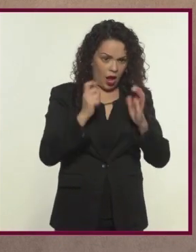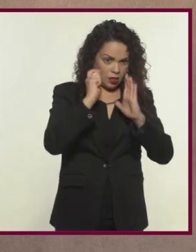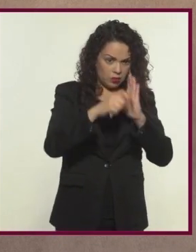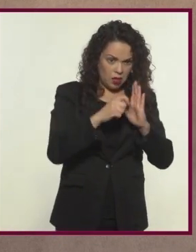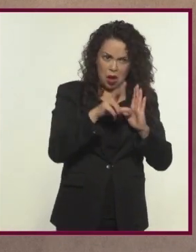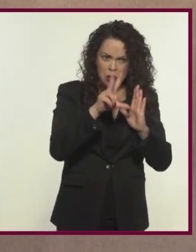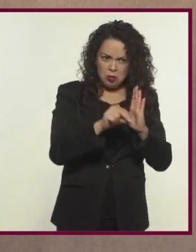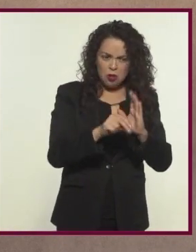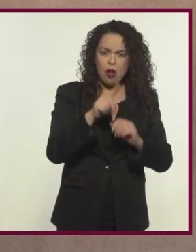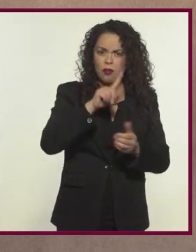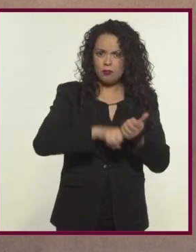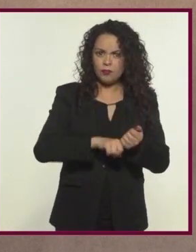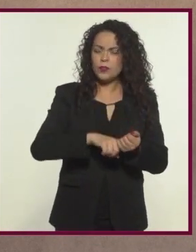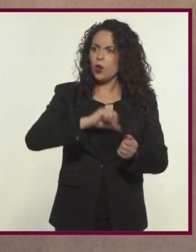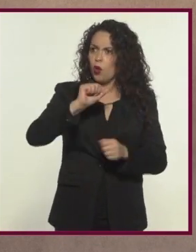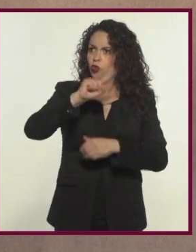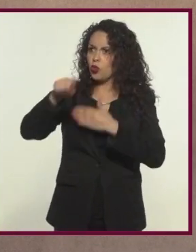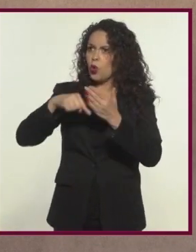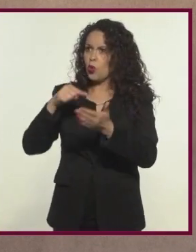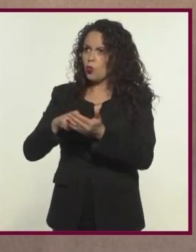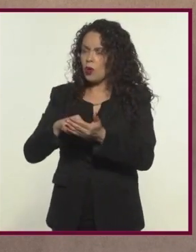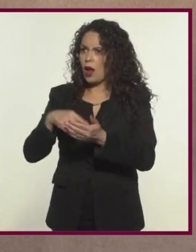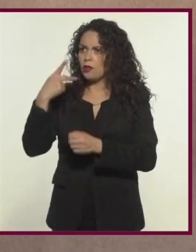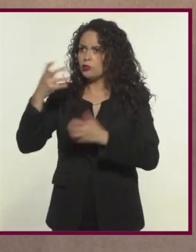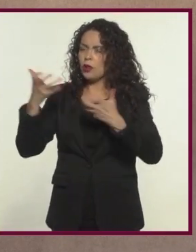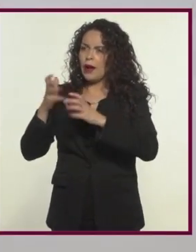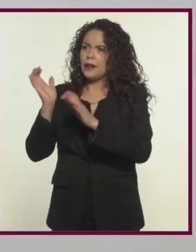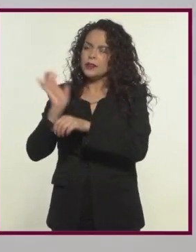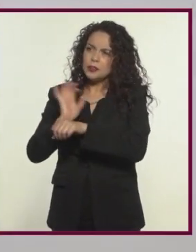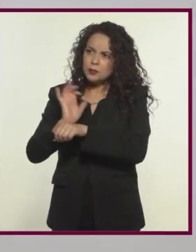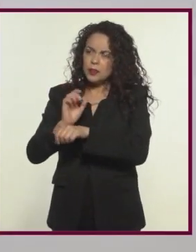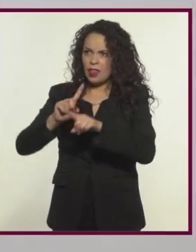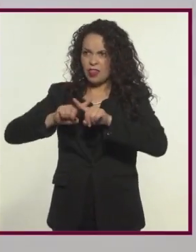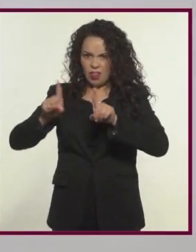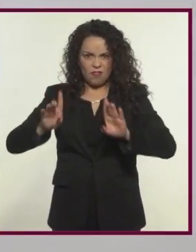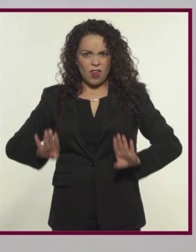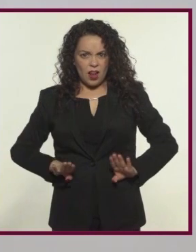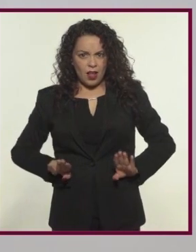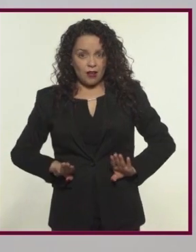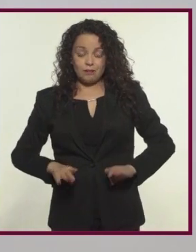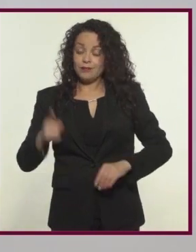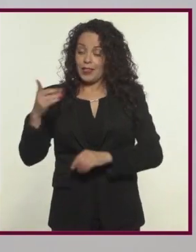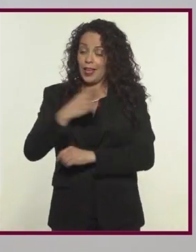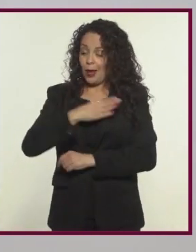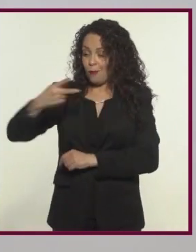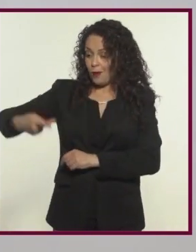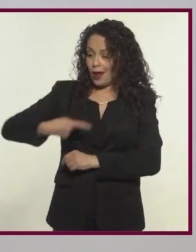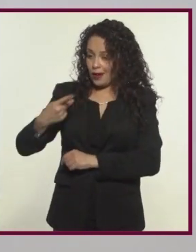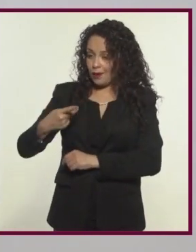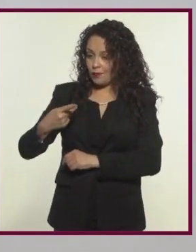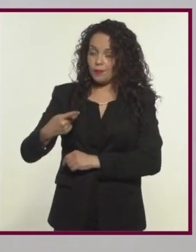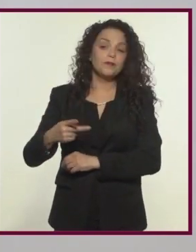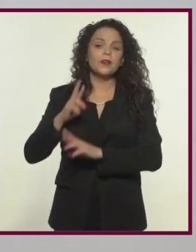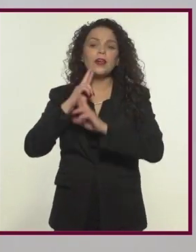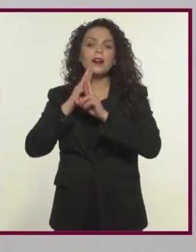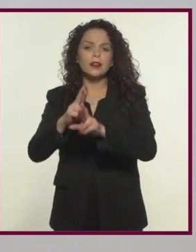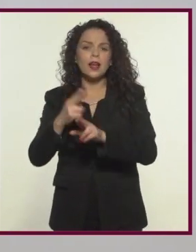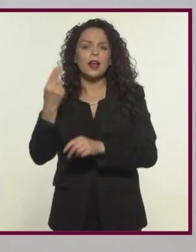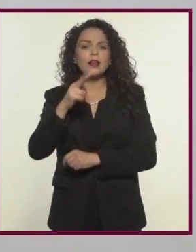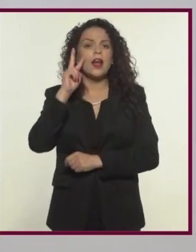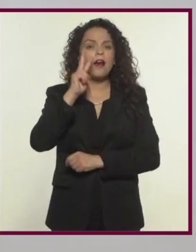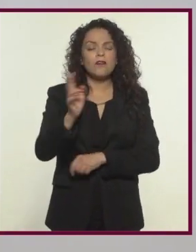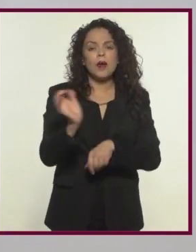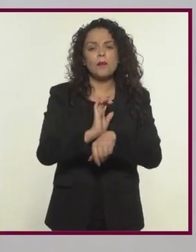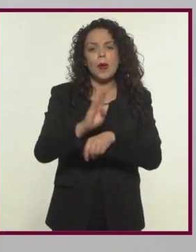estadounidenses, ¿crees que influye el estilo de los que hacen cine en otros lados? ¡Qué buena pregunta! Y para responderla, creo que no hace falta más que ver